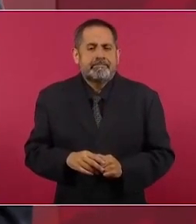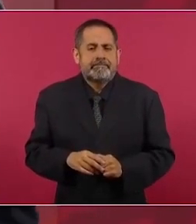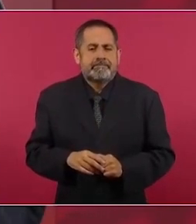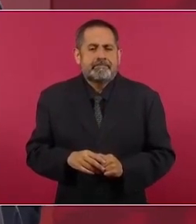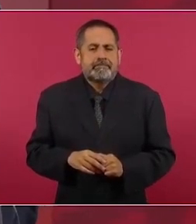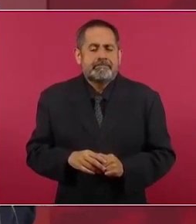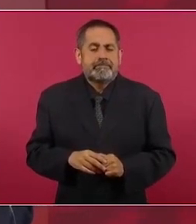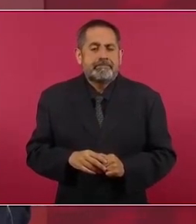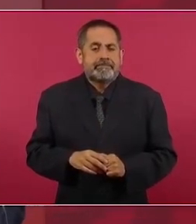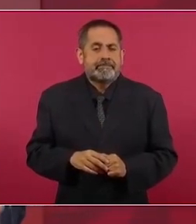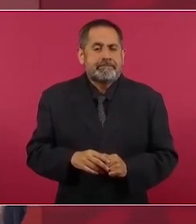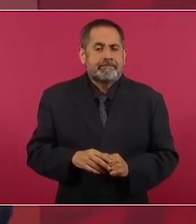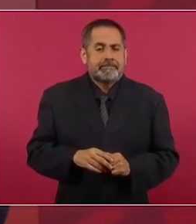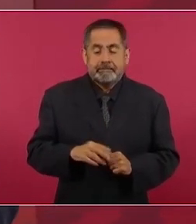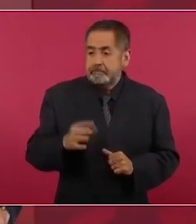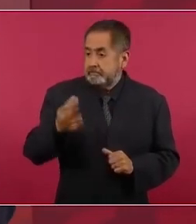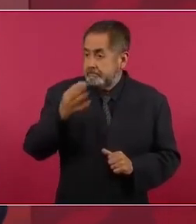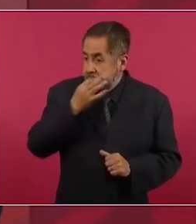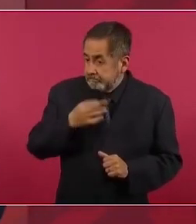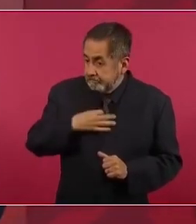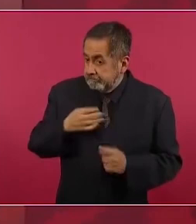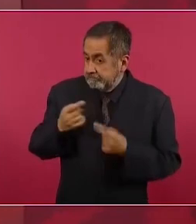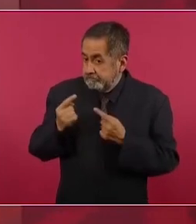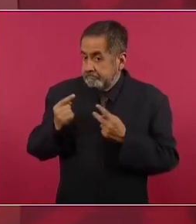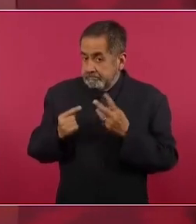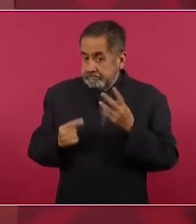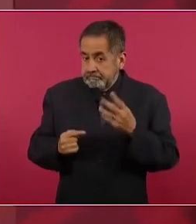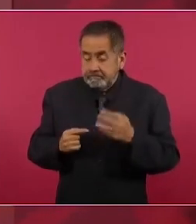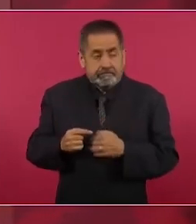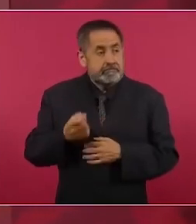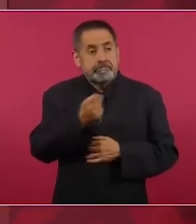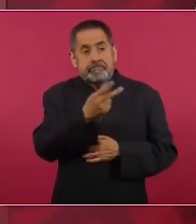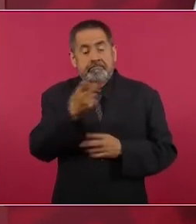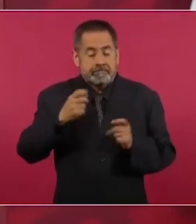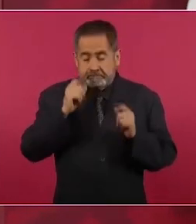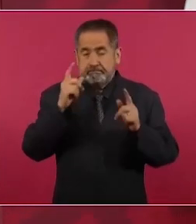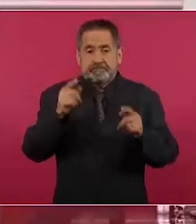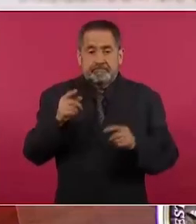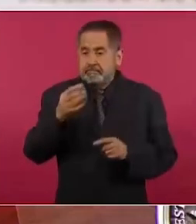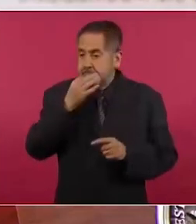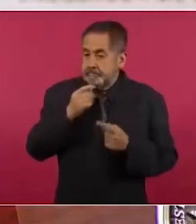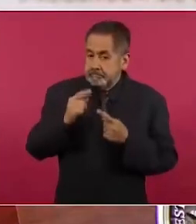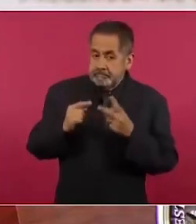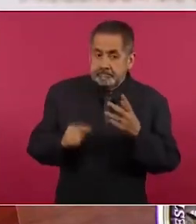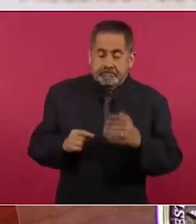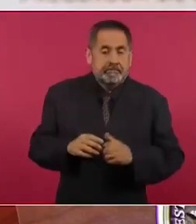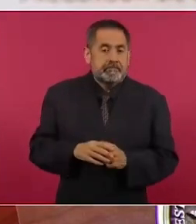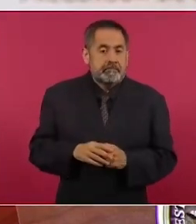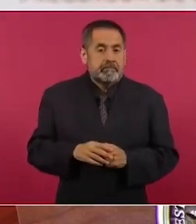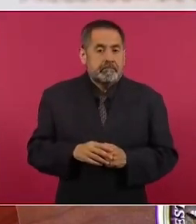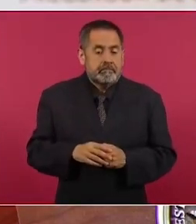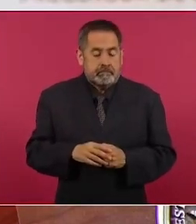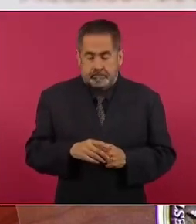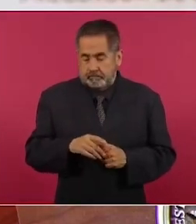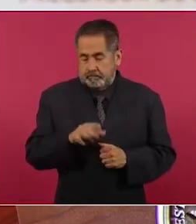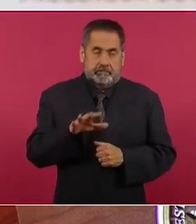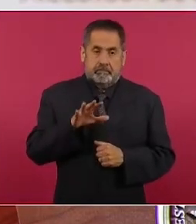lo que me han dicho asombrados, porque sí les